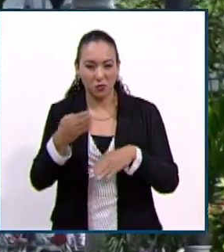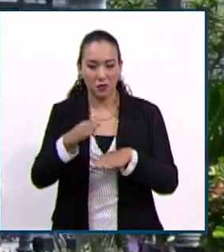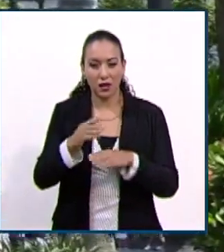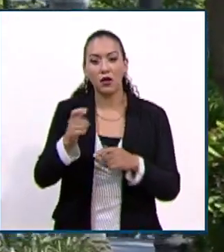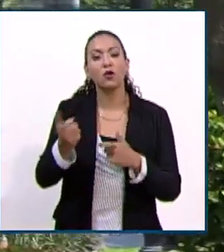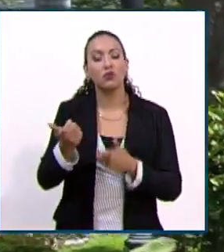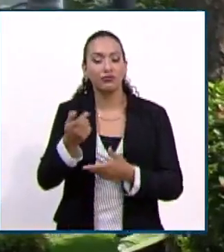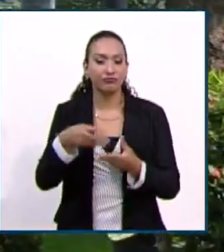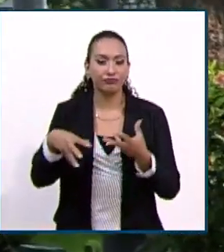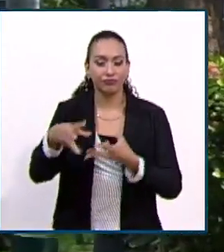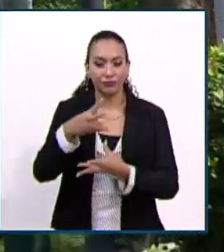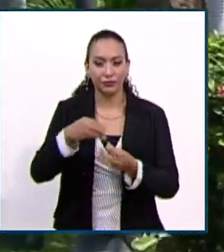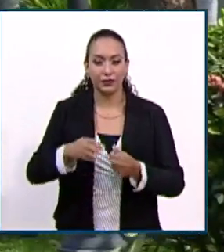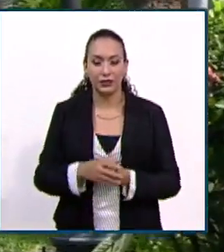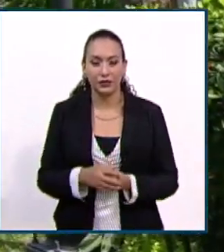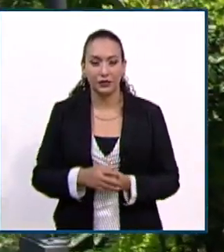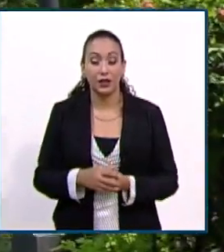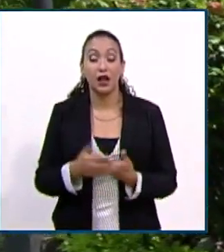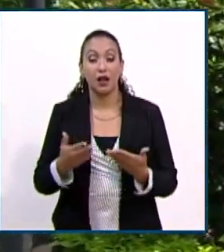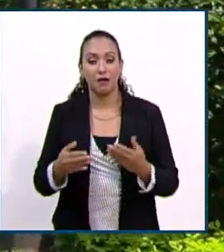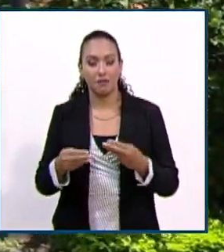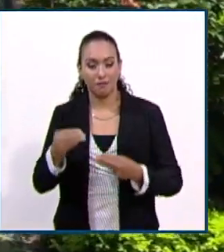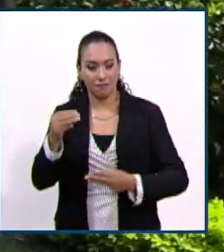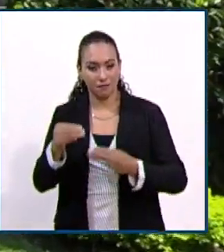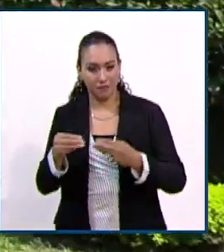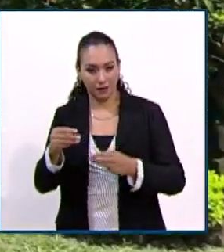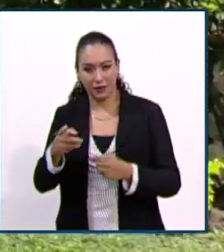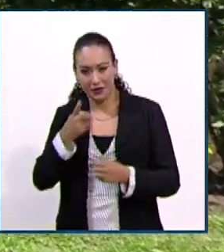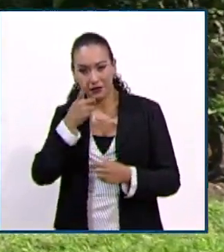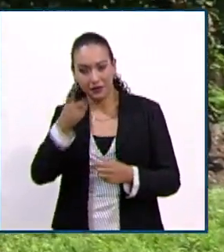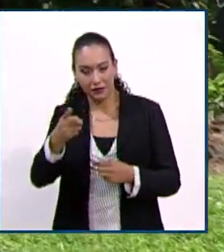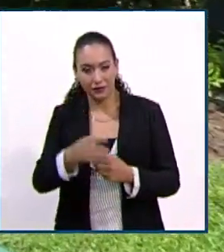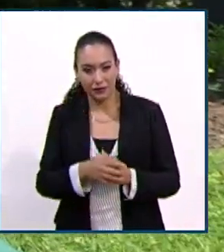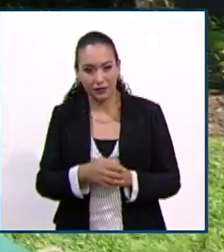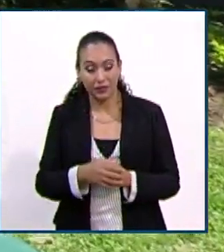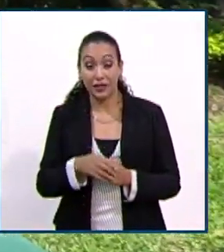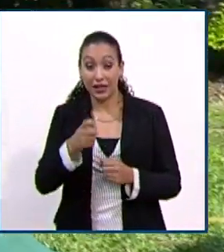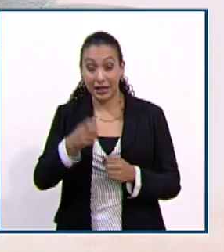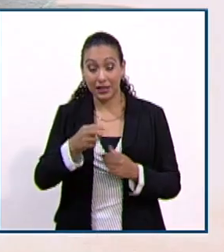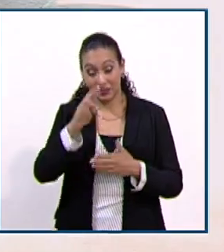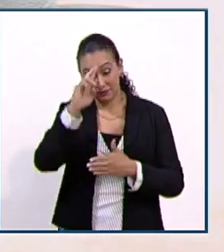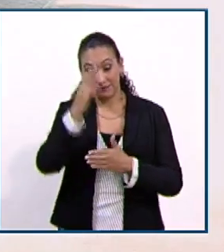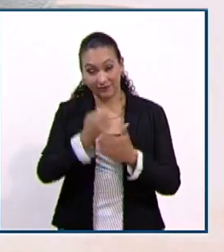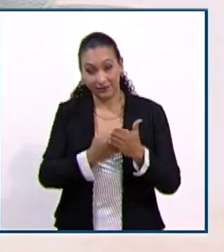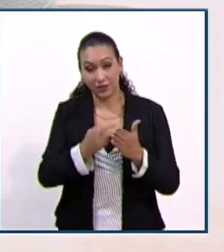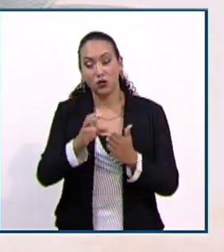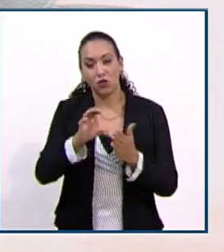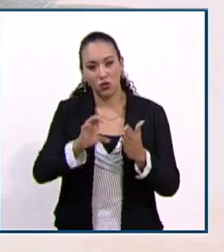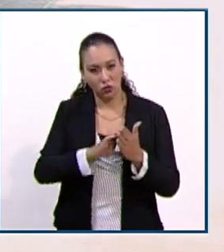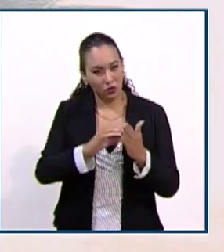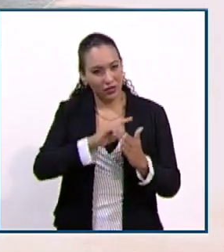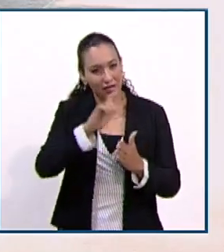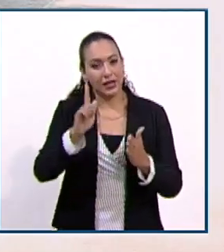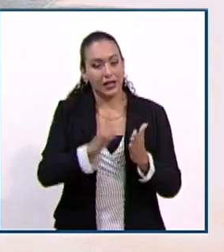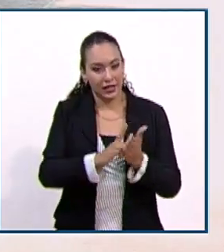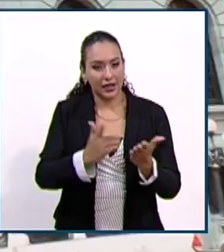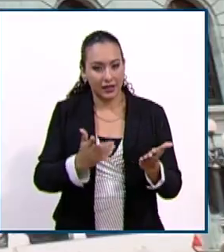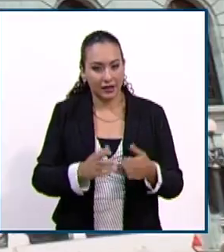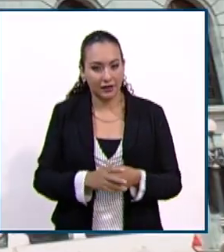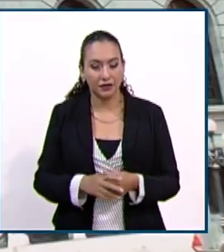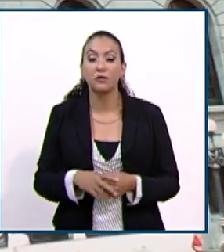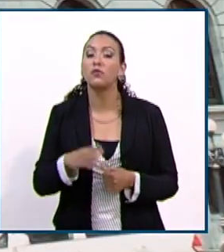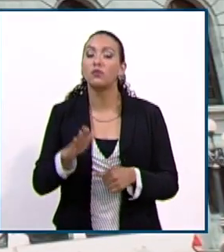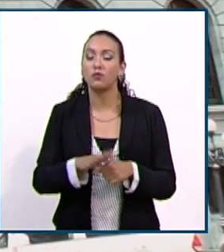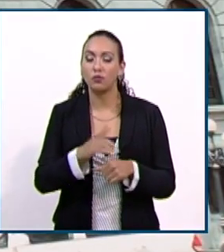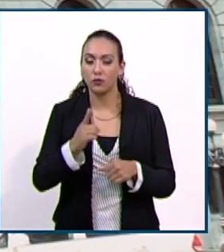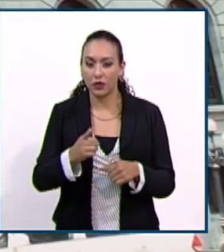dependencias y entidades. El Pleno de Ministros argumentó que las disposiciones violaban el marco constitucional y legal aplicable. Se trataba